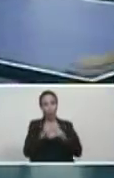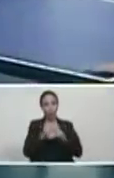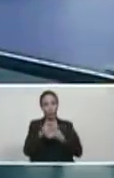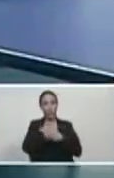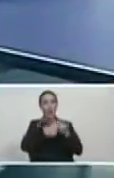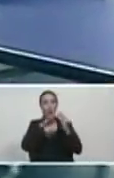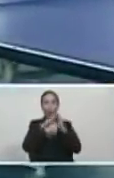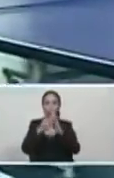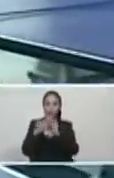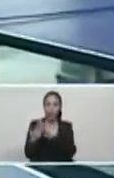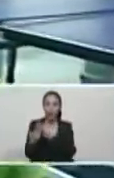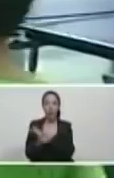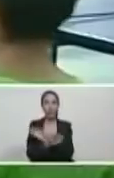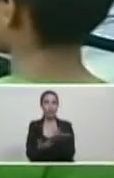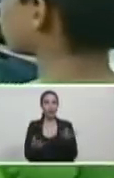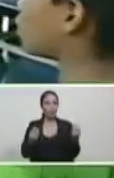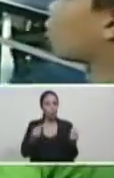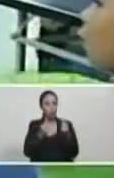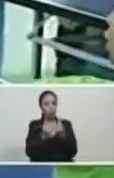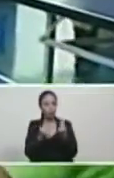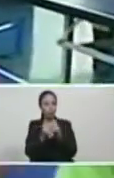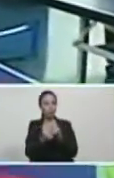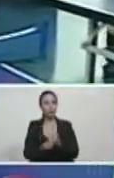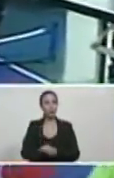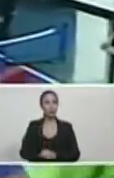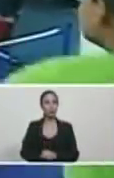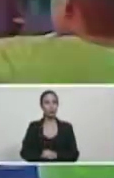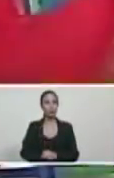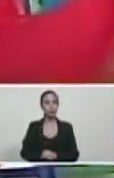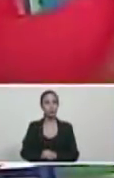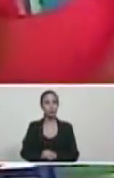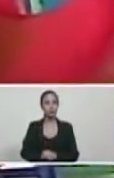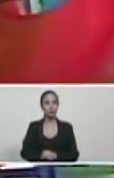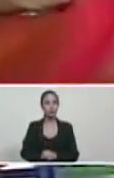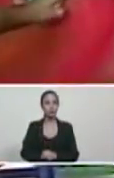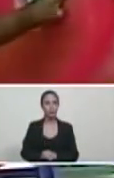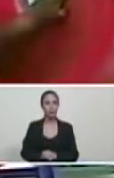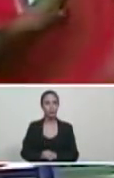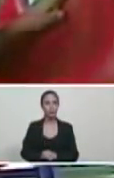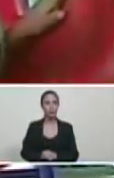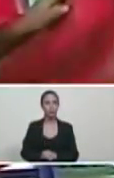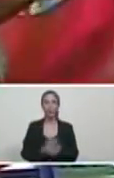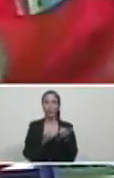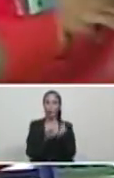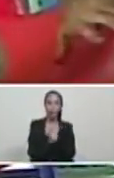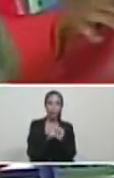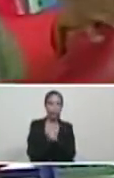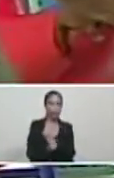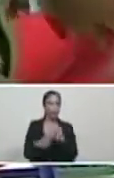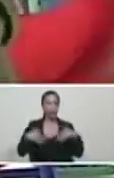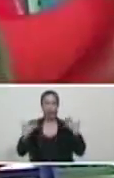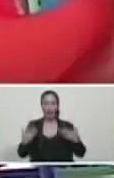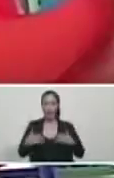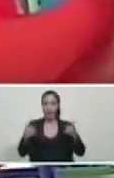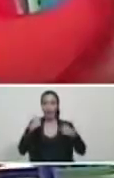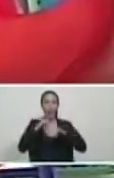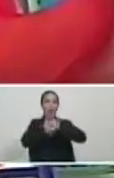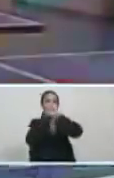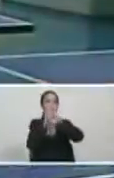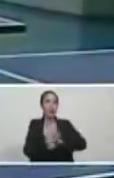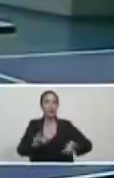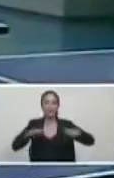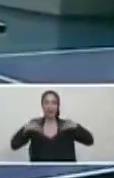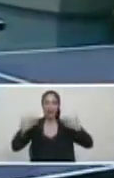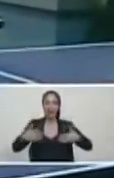comunal, nuestras comunas, comuneros y comuneras, nuestros deportistas, contentos y felices, porque en esta base